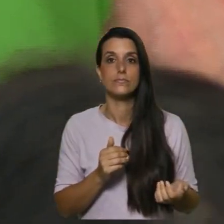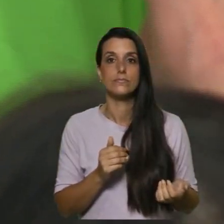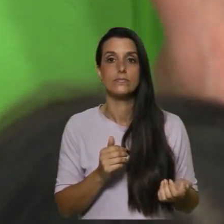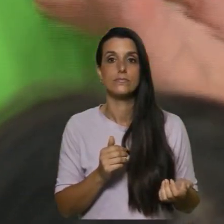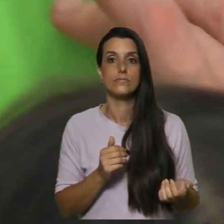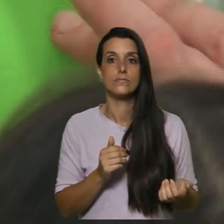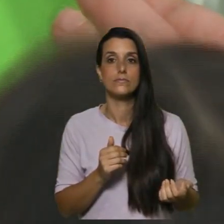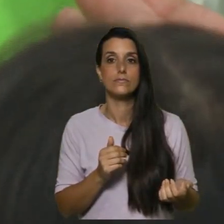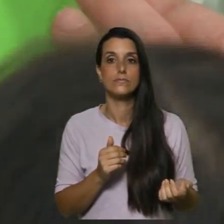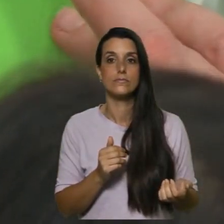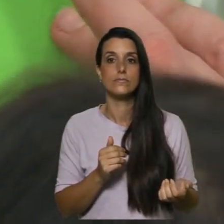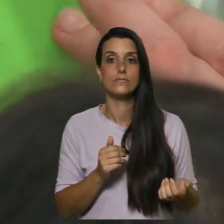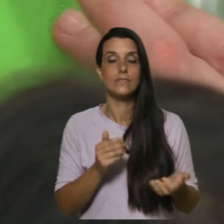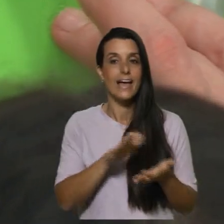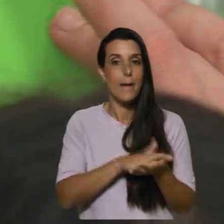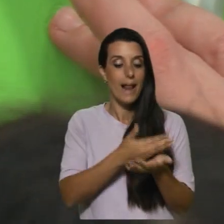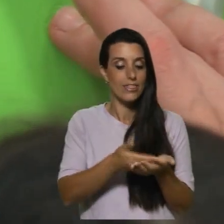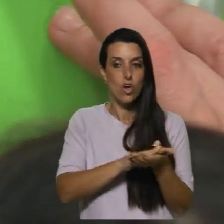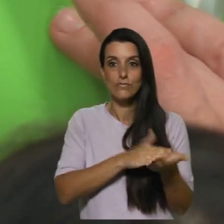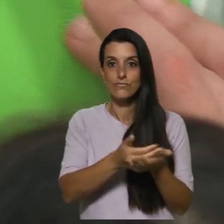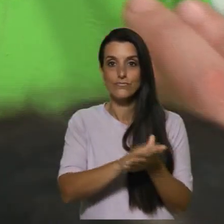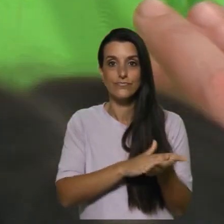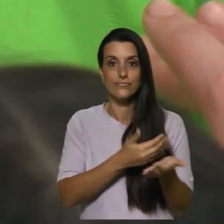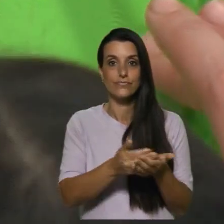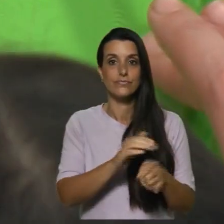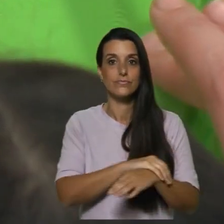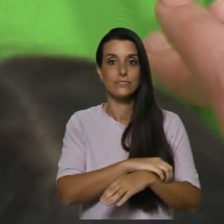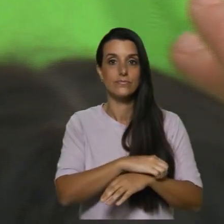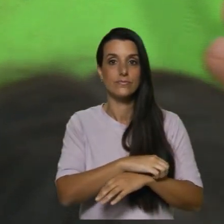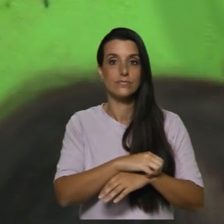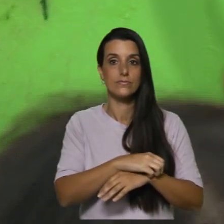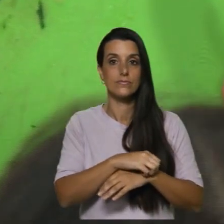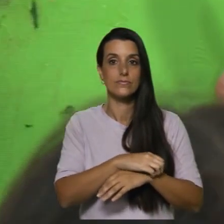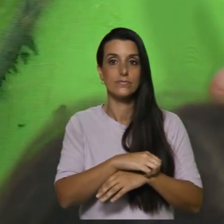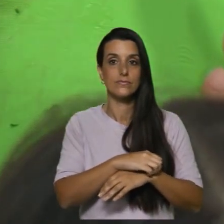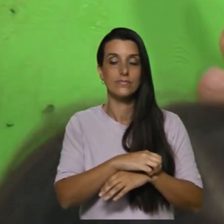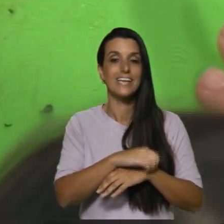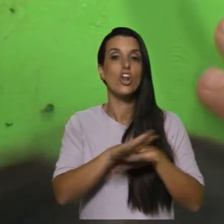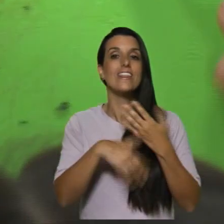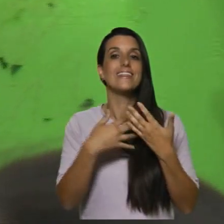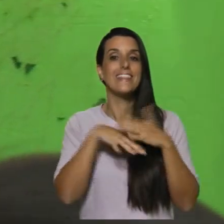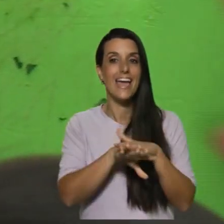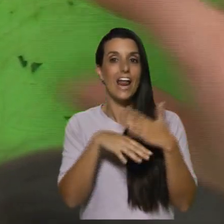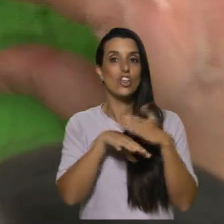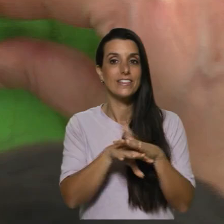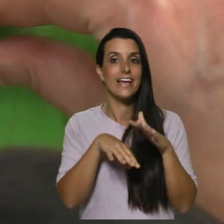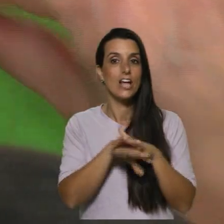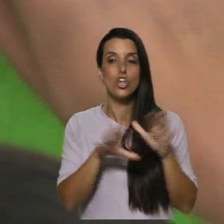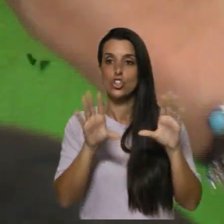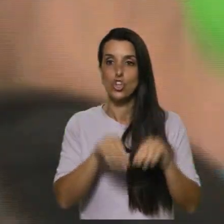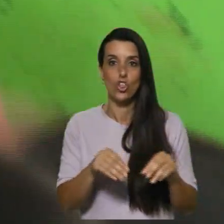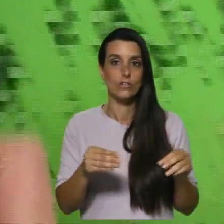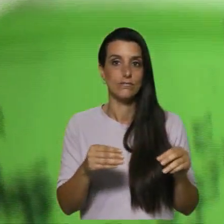todo acá. Ahí, mira. Ahí lo aplastás bien. Más fácil así que picarlo, ¿viste? Y todo eso también va para acá